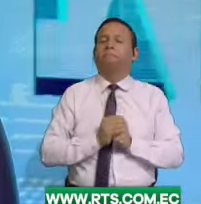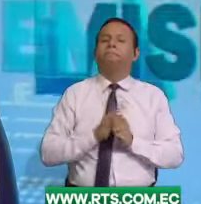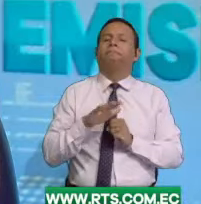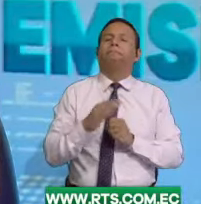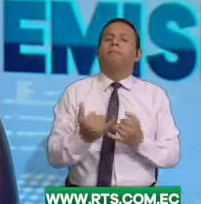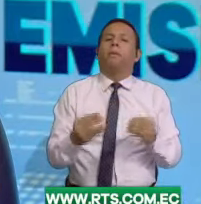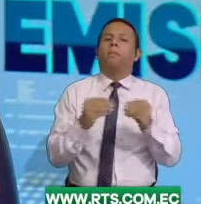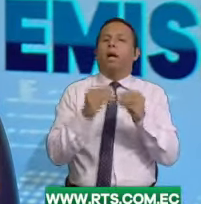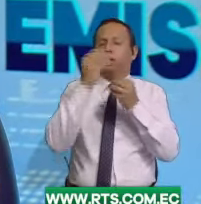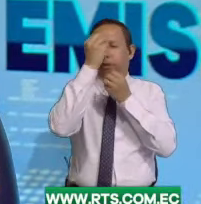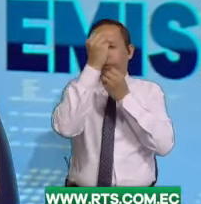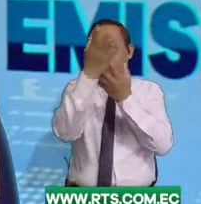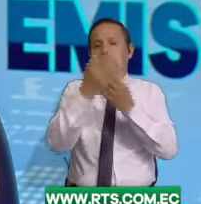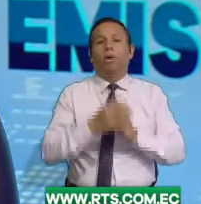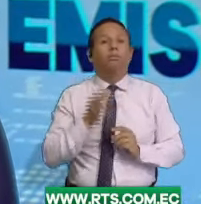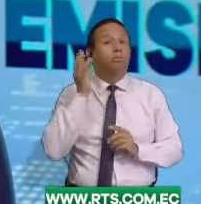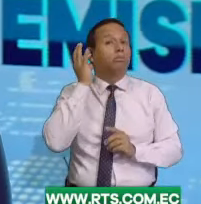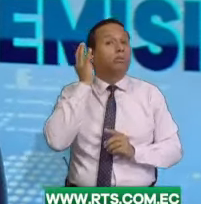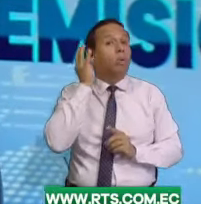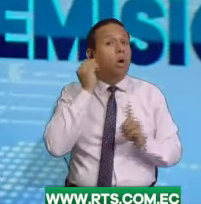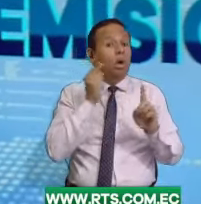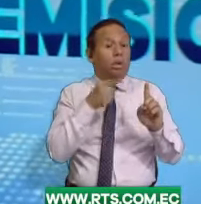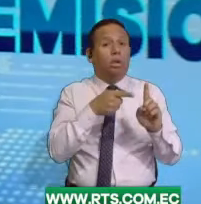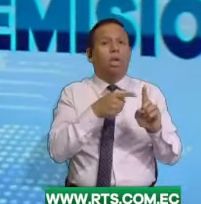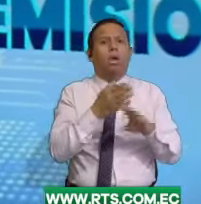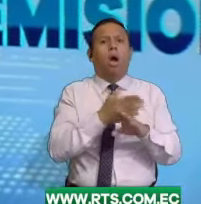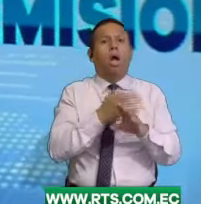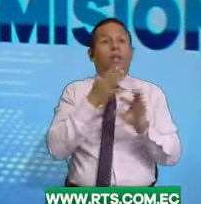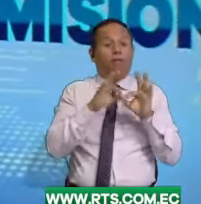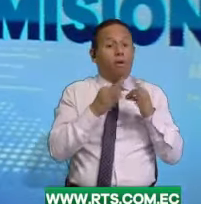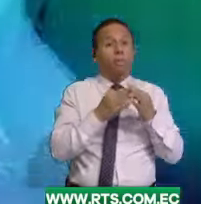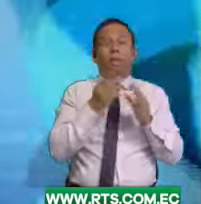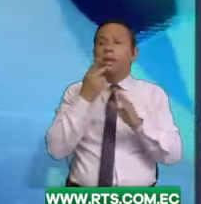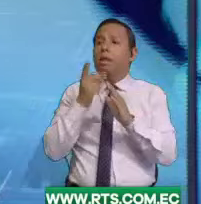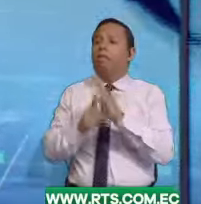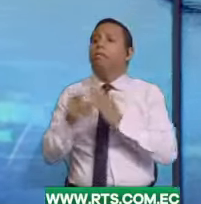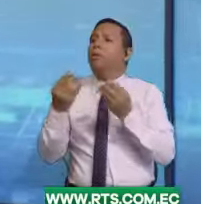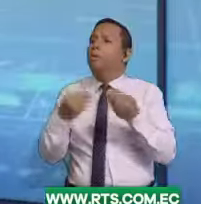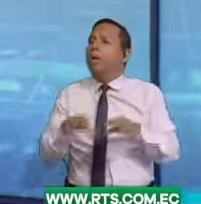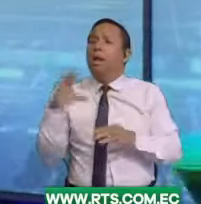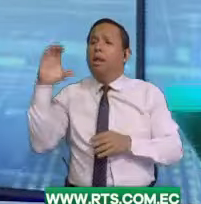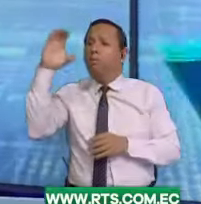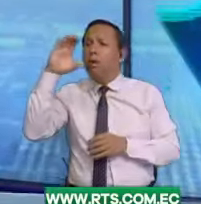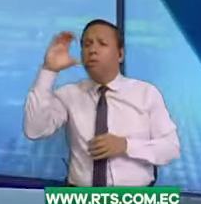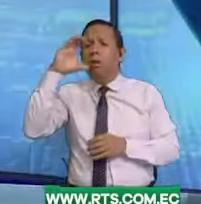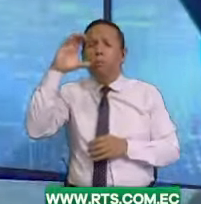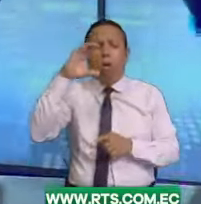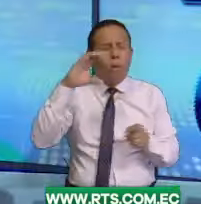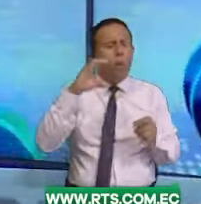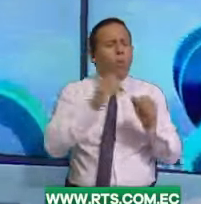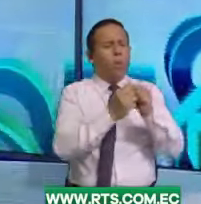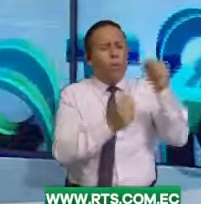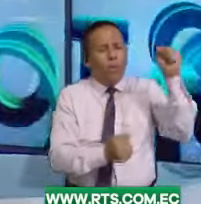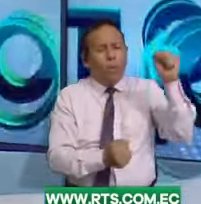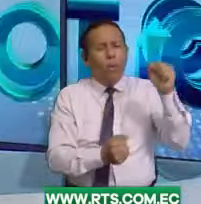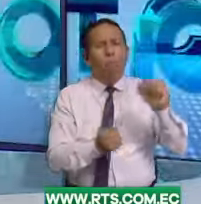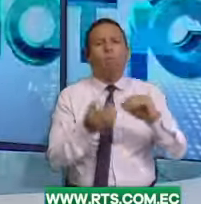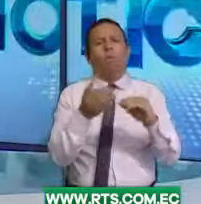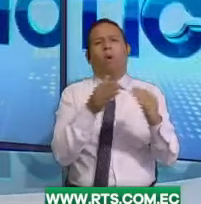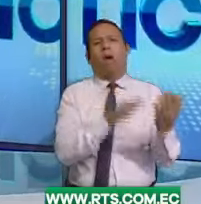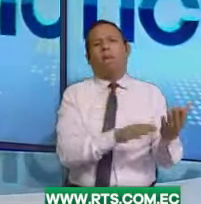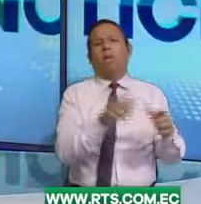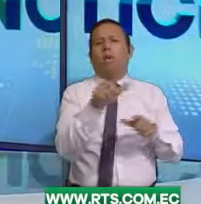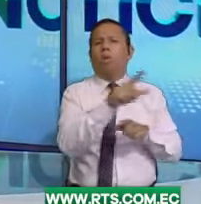Vamos con más información. Una mujer que estaba reportada como desaparecida fue hallada sin vida en una guarida